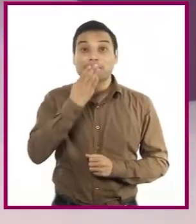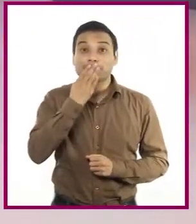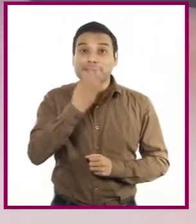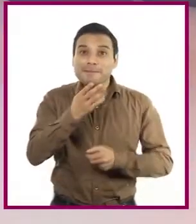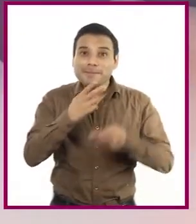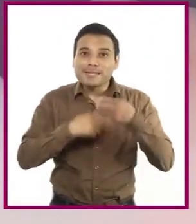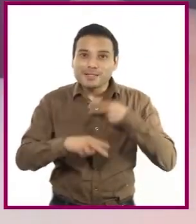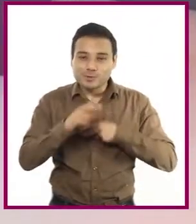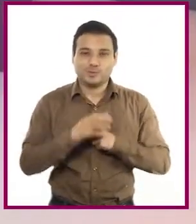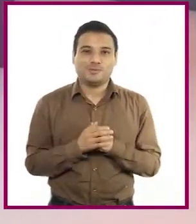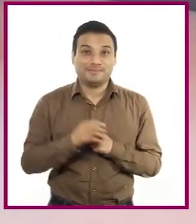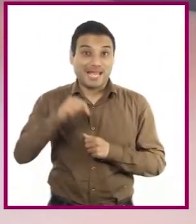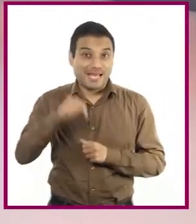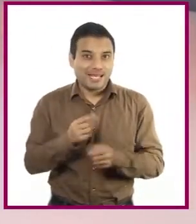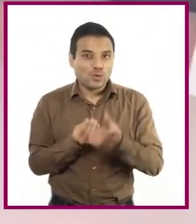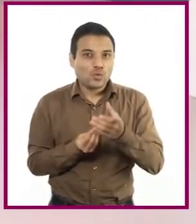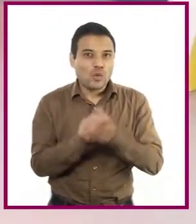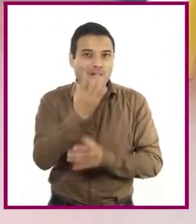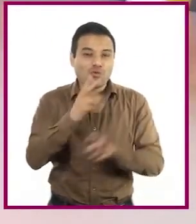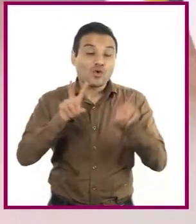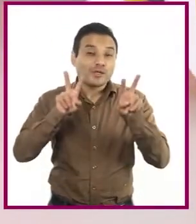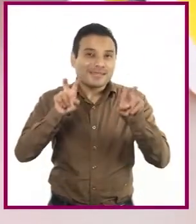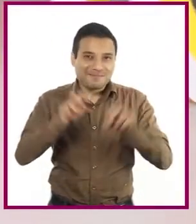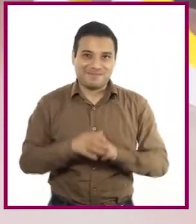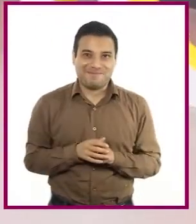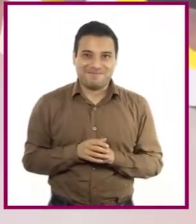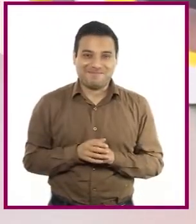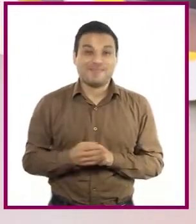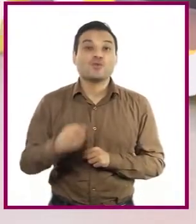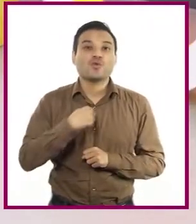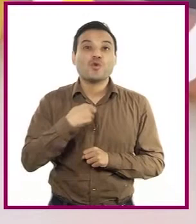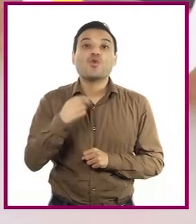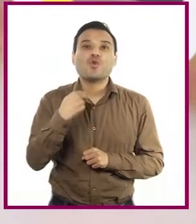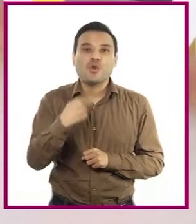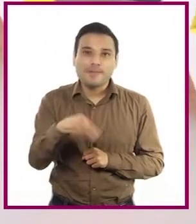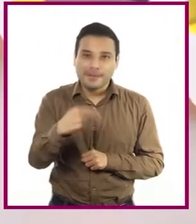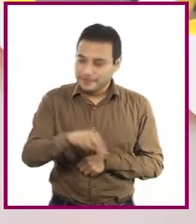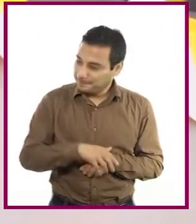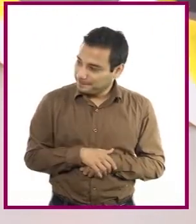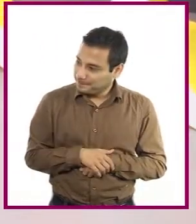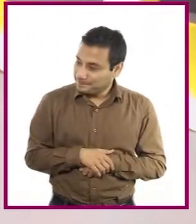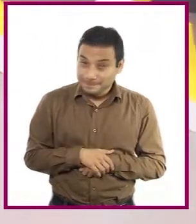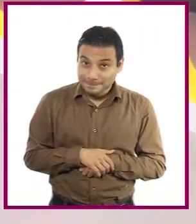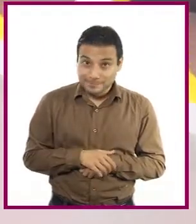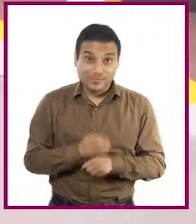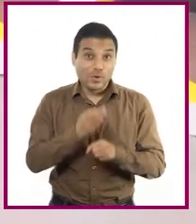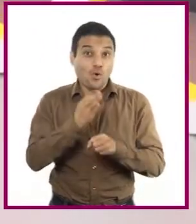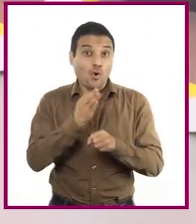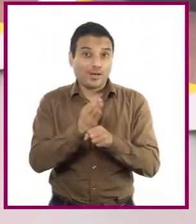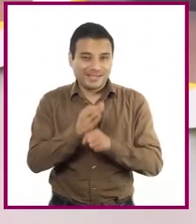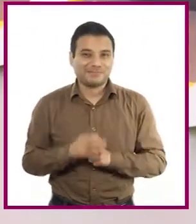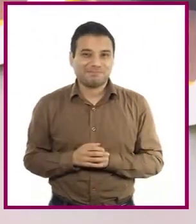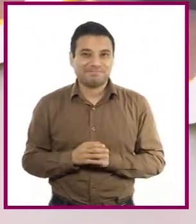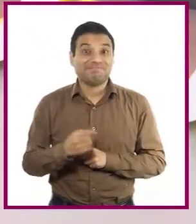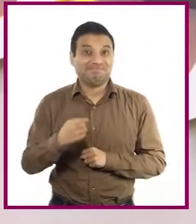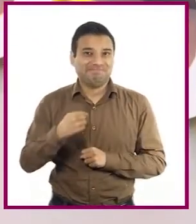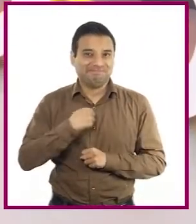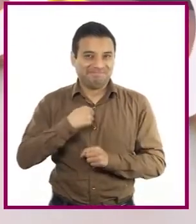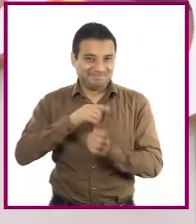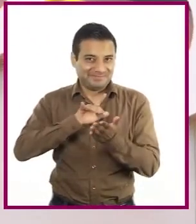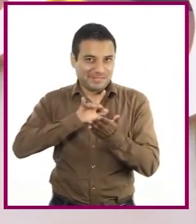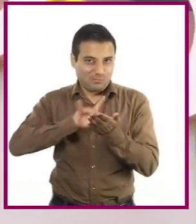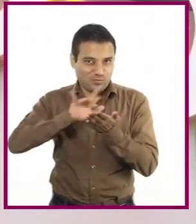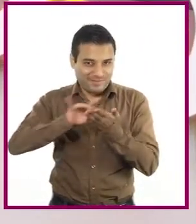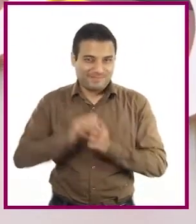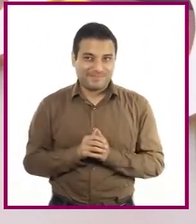Bienvenidas y bienvenidos a una lección más de Aprende en Casa. Yo soy Leslie Mendívil y tengo la oportunidad de estar con ustedes en una lección más